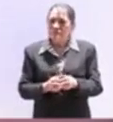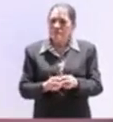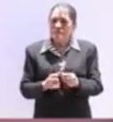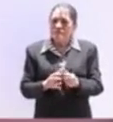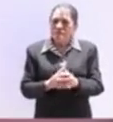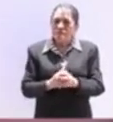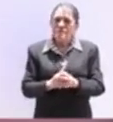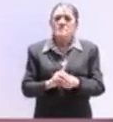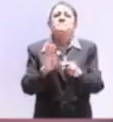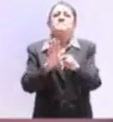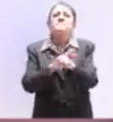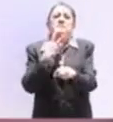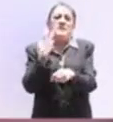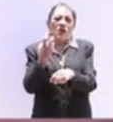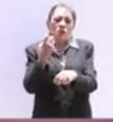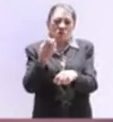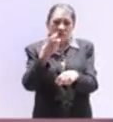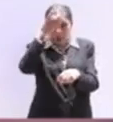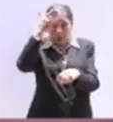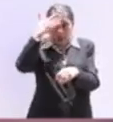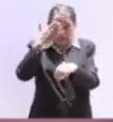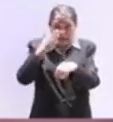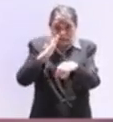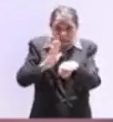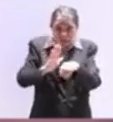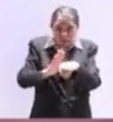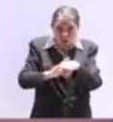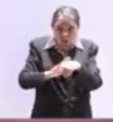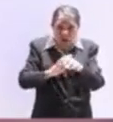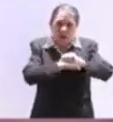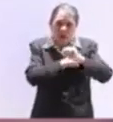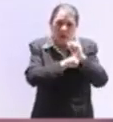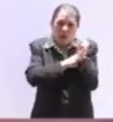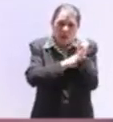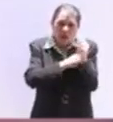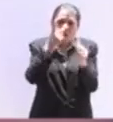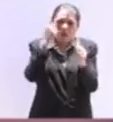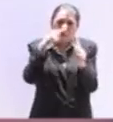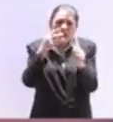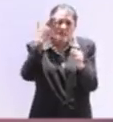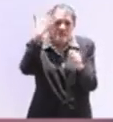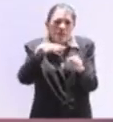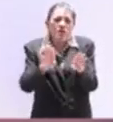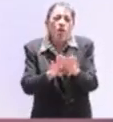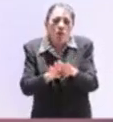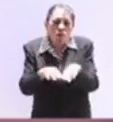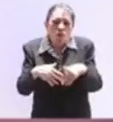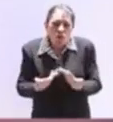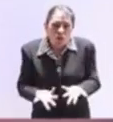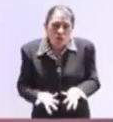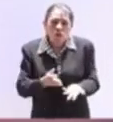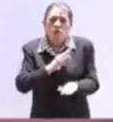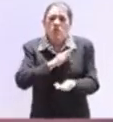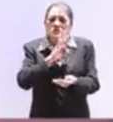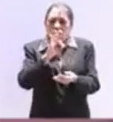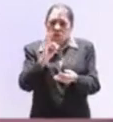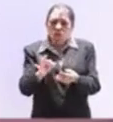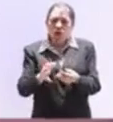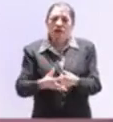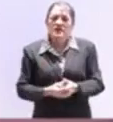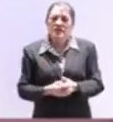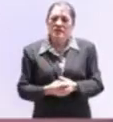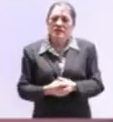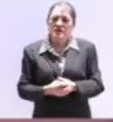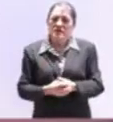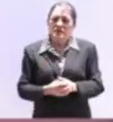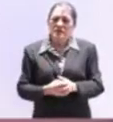esta memoria de quienes nos han antecedido para lograr un México con justicia y un México con bienestar.